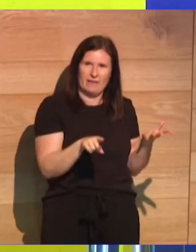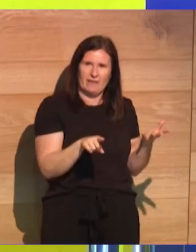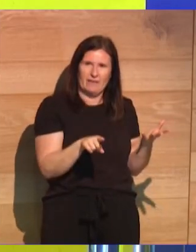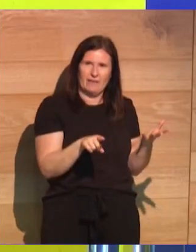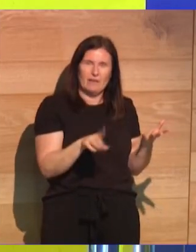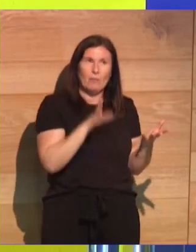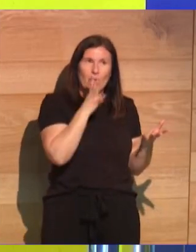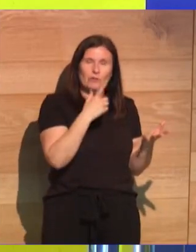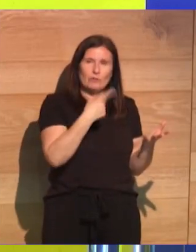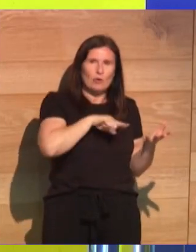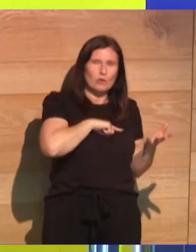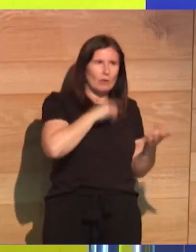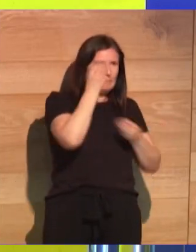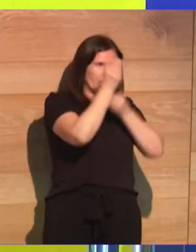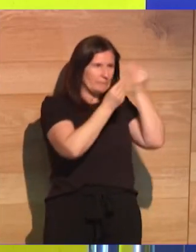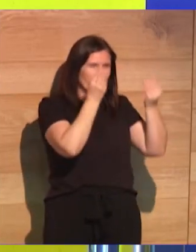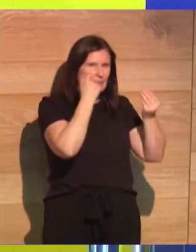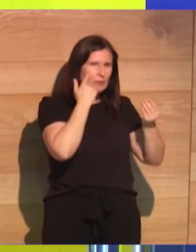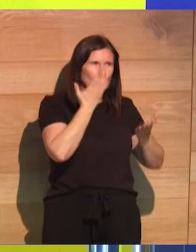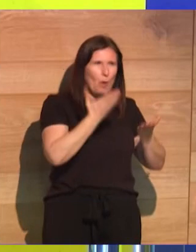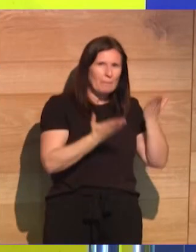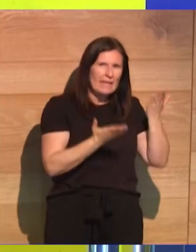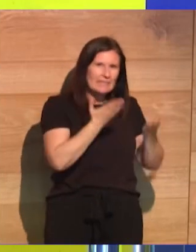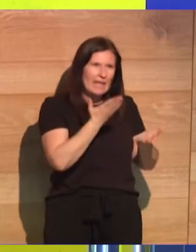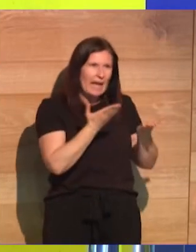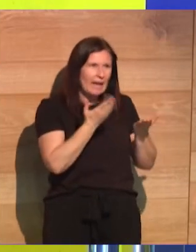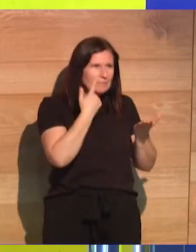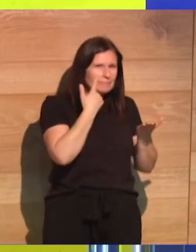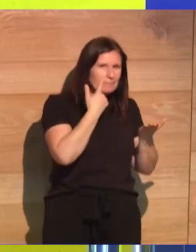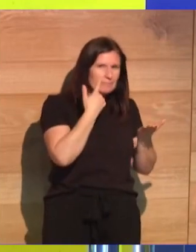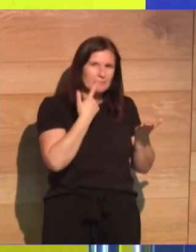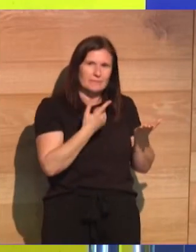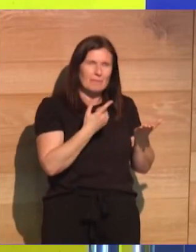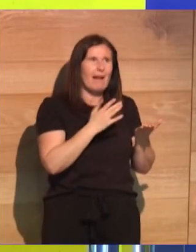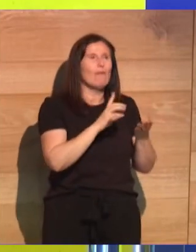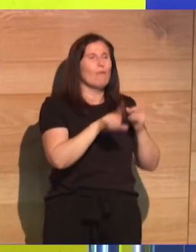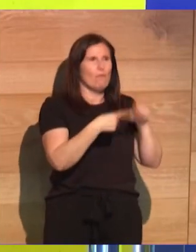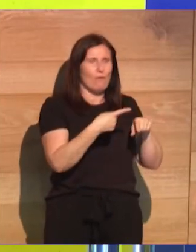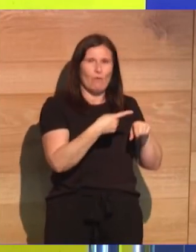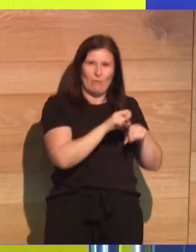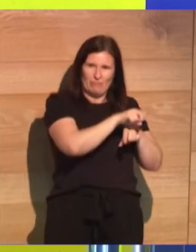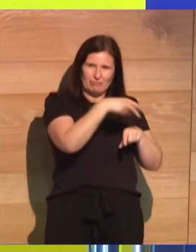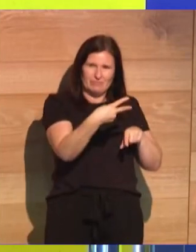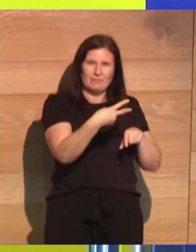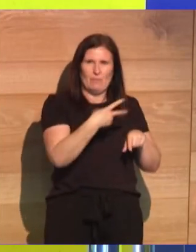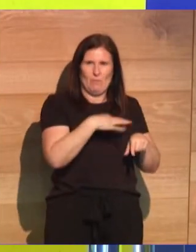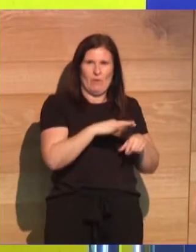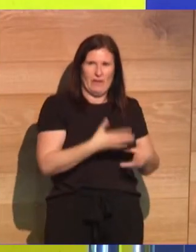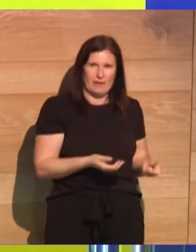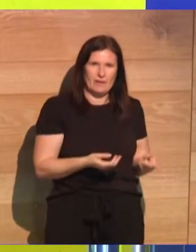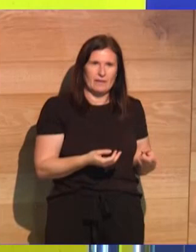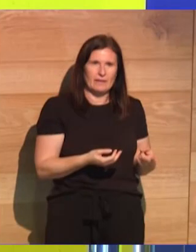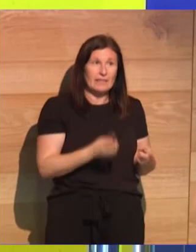a sopesar, es lo que nos lleva a pensar, que es en definitiva lo que nos lleva a emitir juicios. Y esa